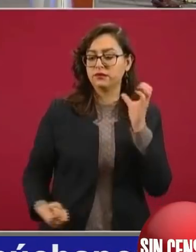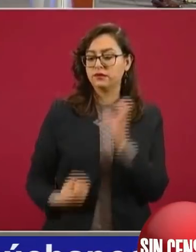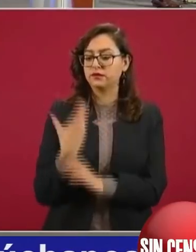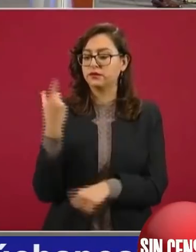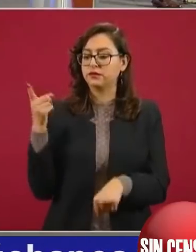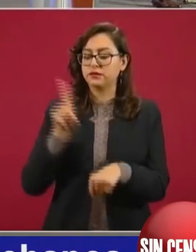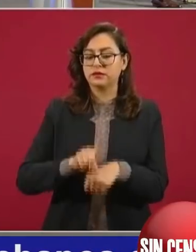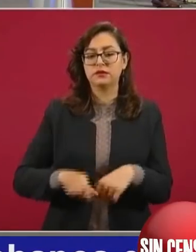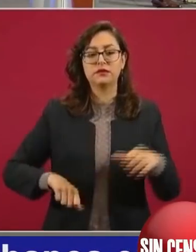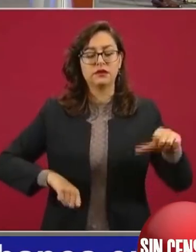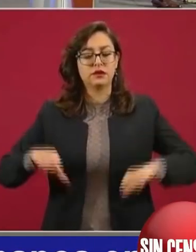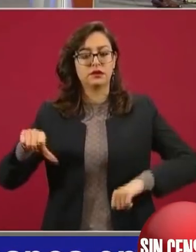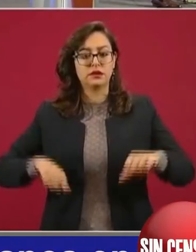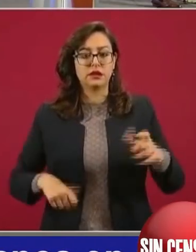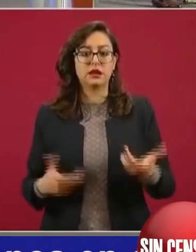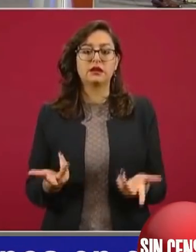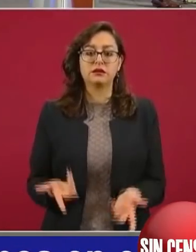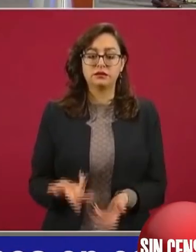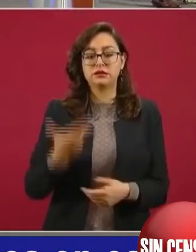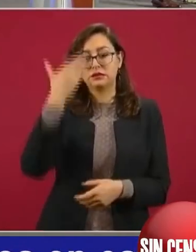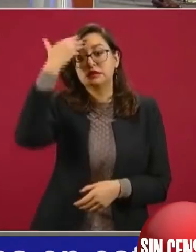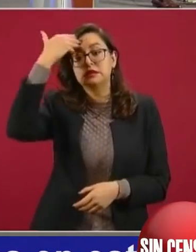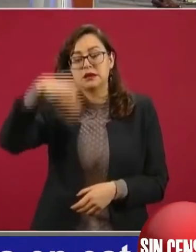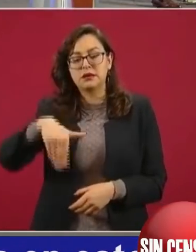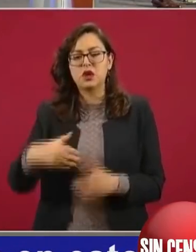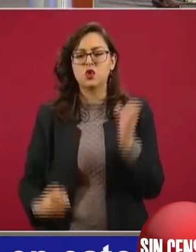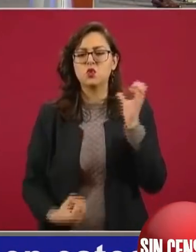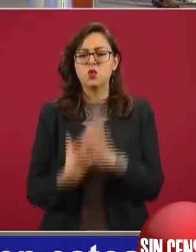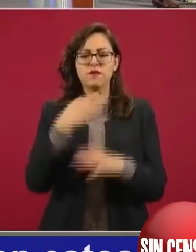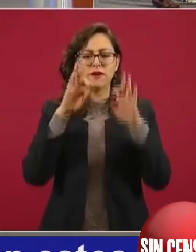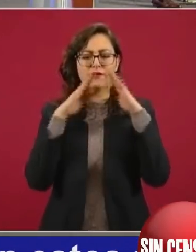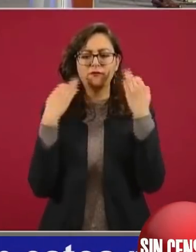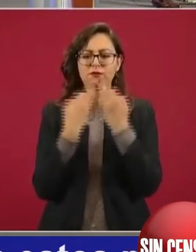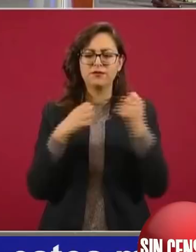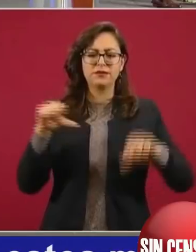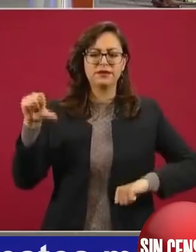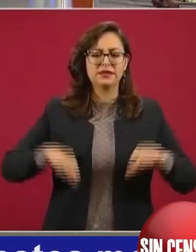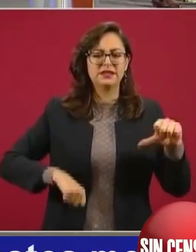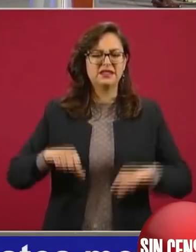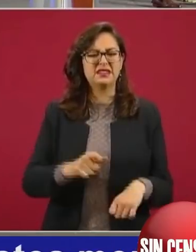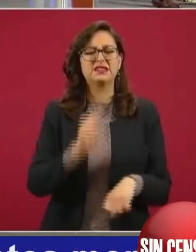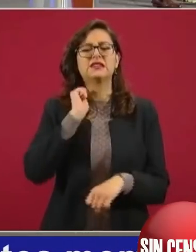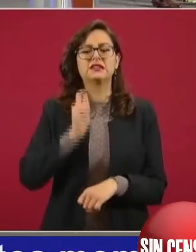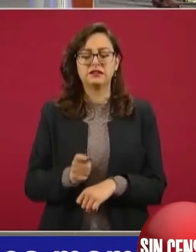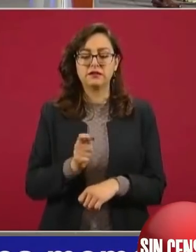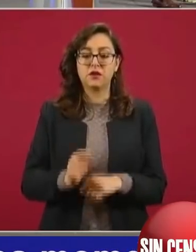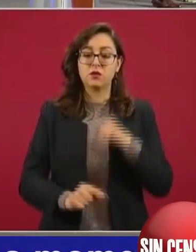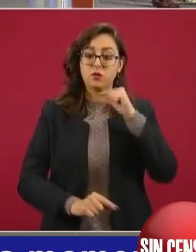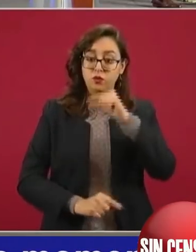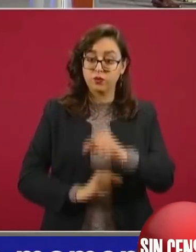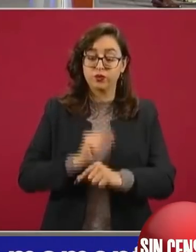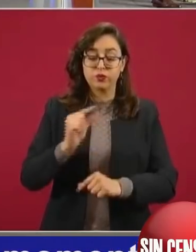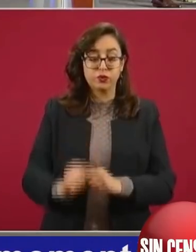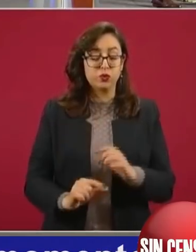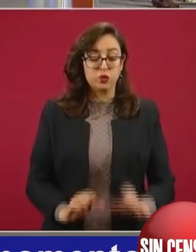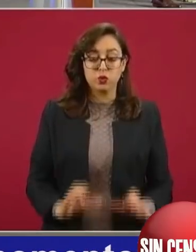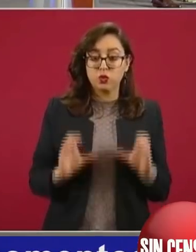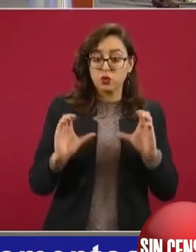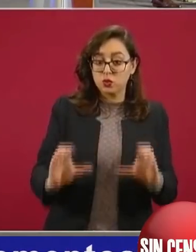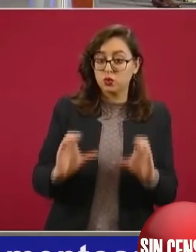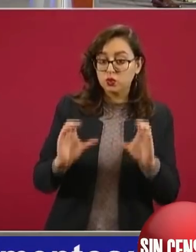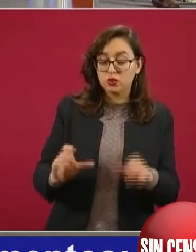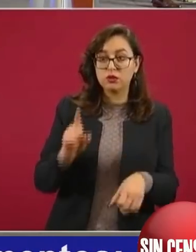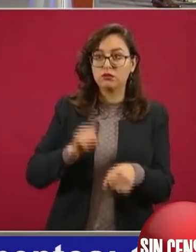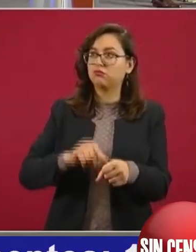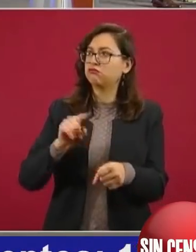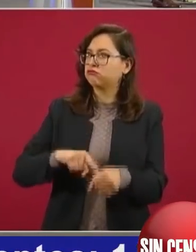martes y también los fines de semana, recordamos que nueva normalidad es este proceso gradual, cuidado, observado, de guiarnos por un